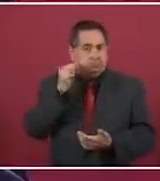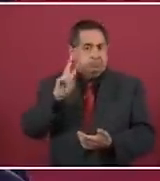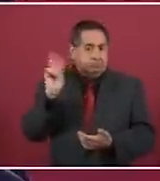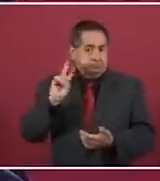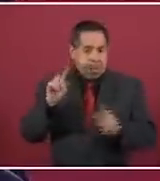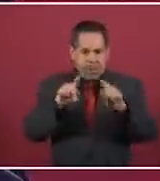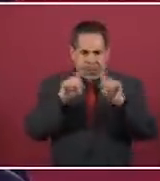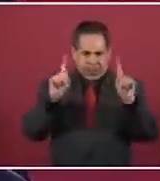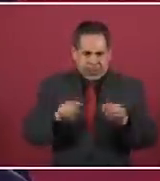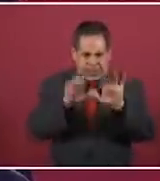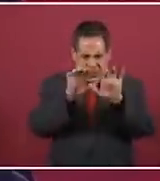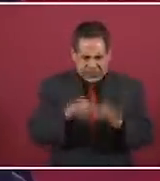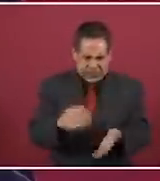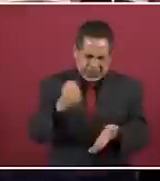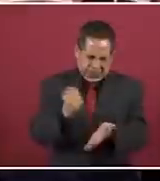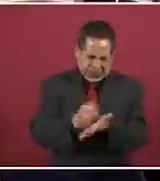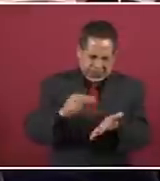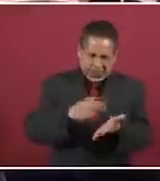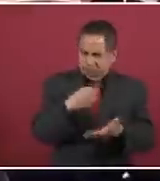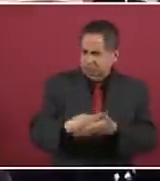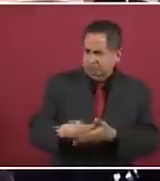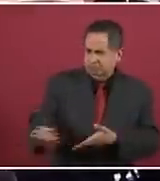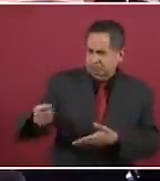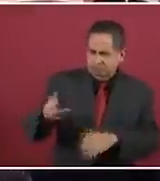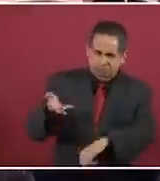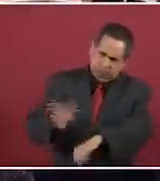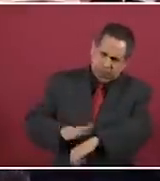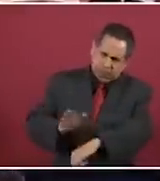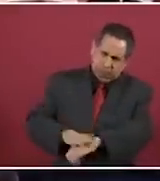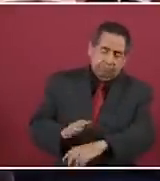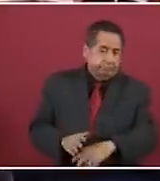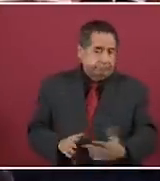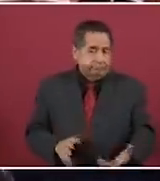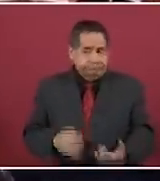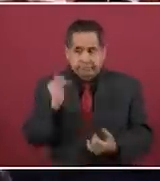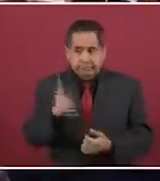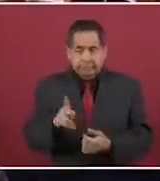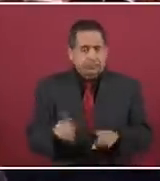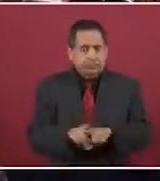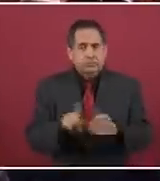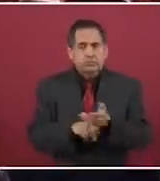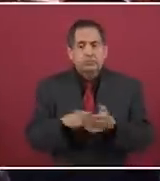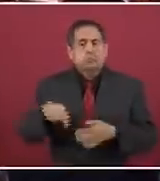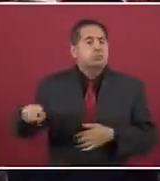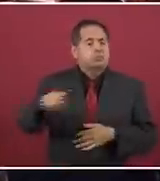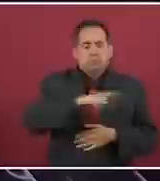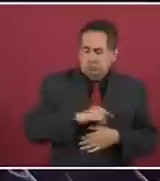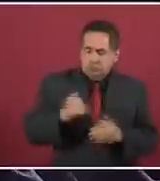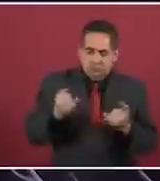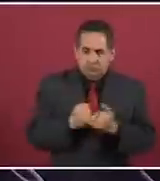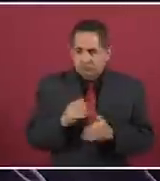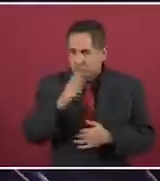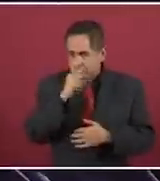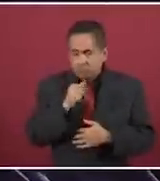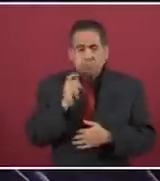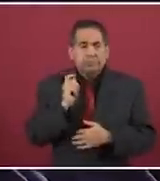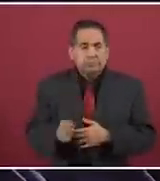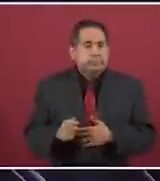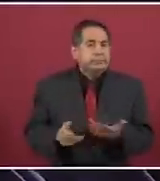viernes. Y lo otro que estás planteando, igual, nadie puede que